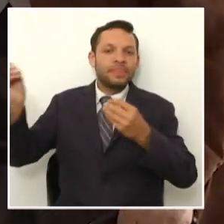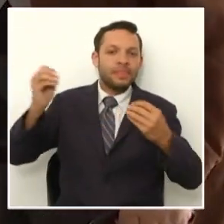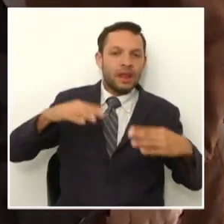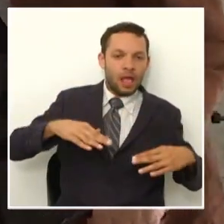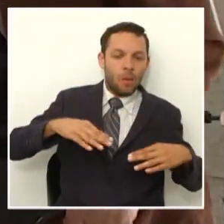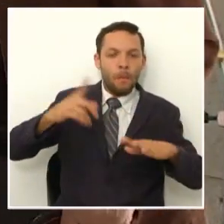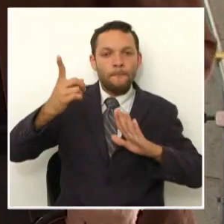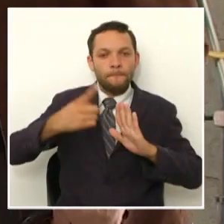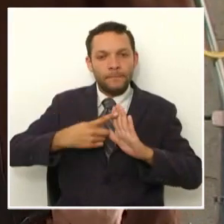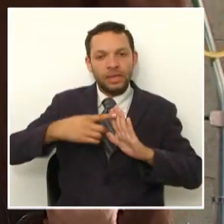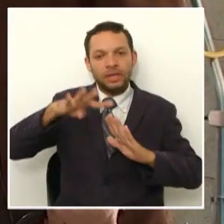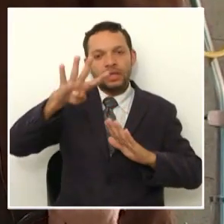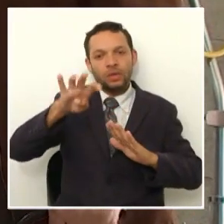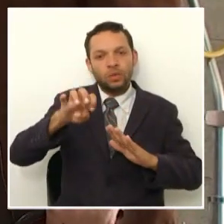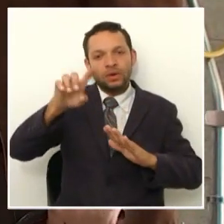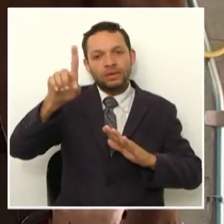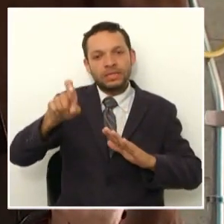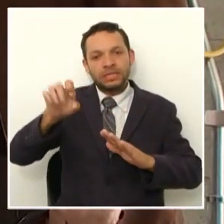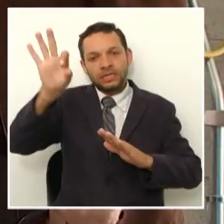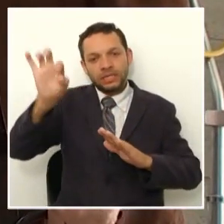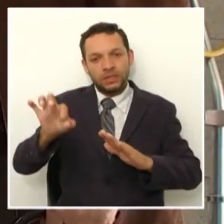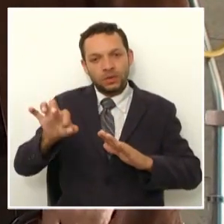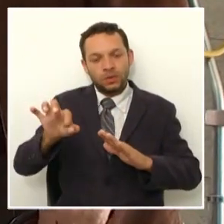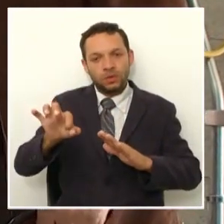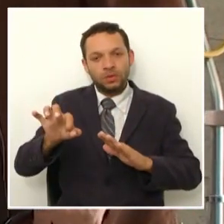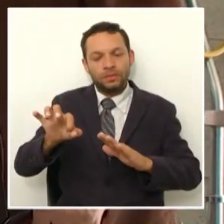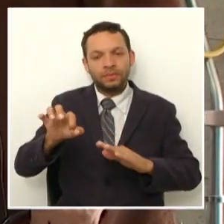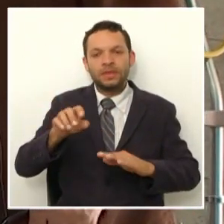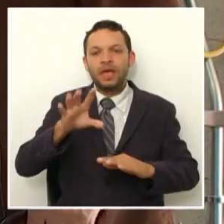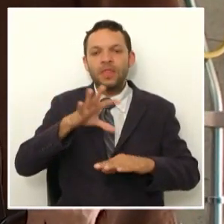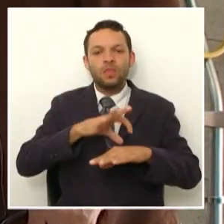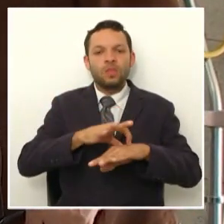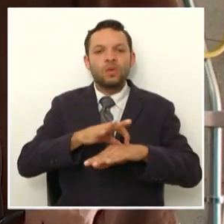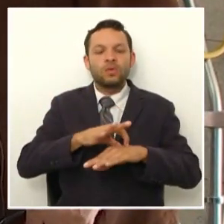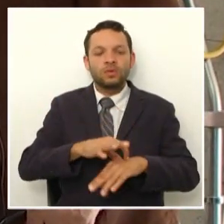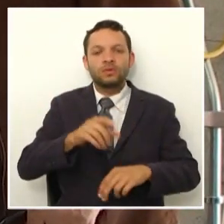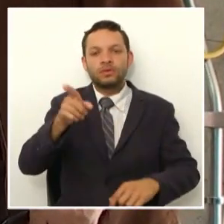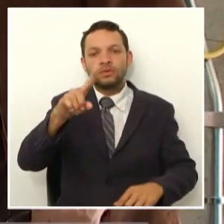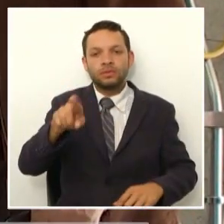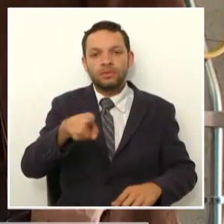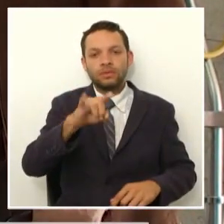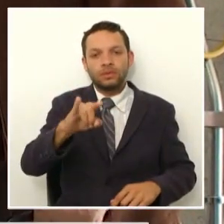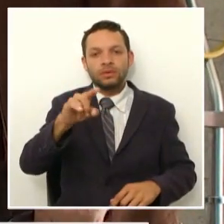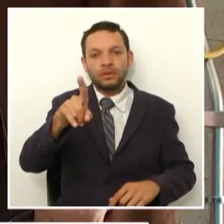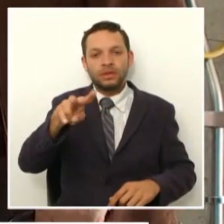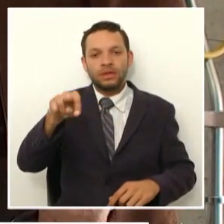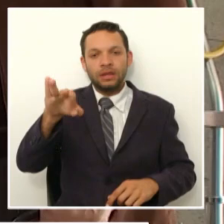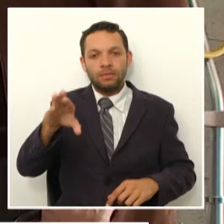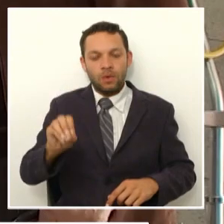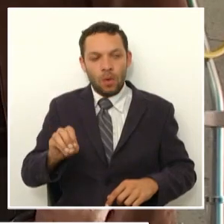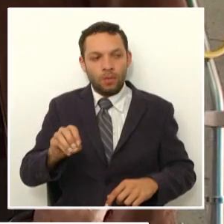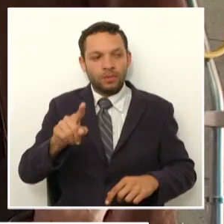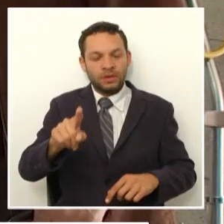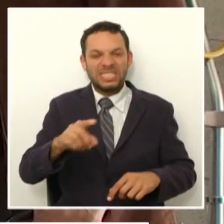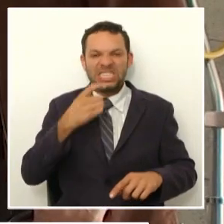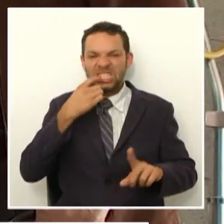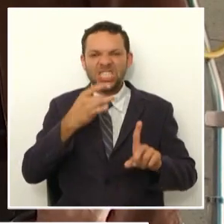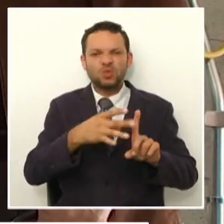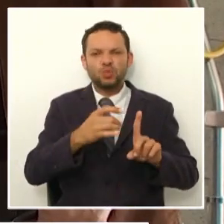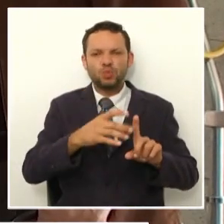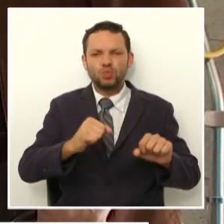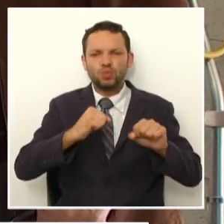1968, ¿no?, para atender al doctor Gilberto Villegas Velázquez. Es un pulmón de acero. Este equipo